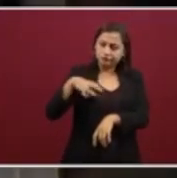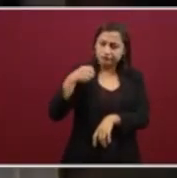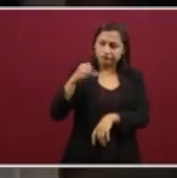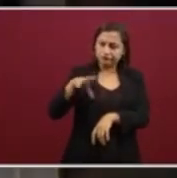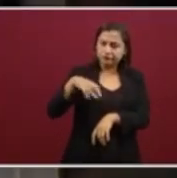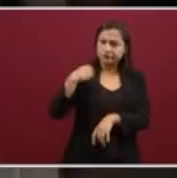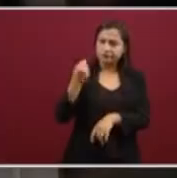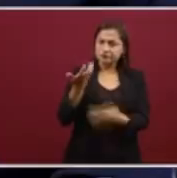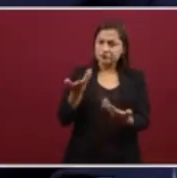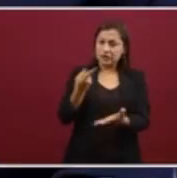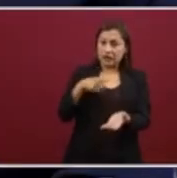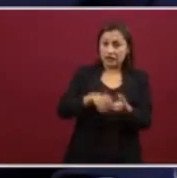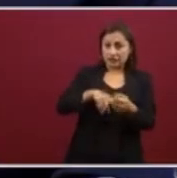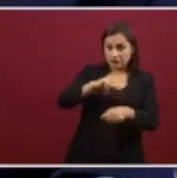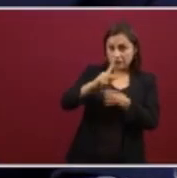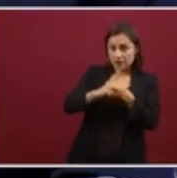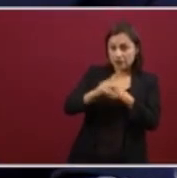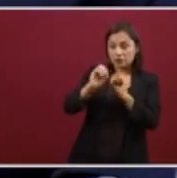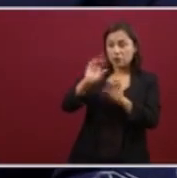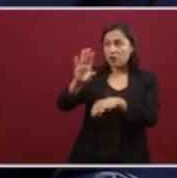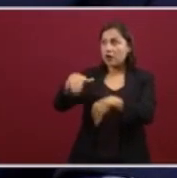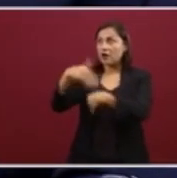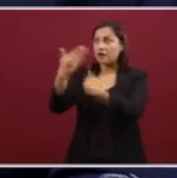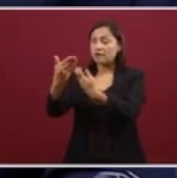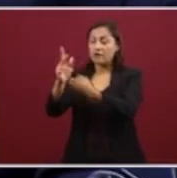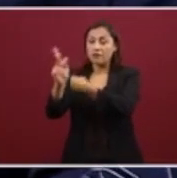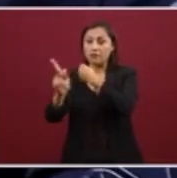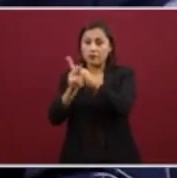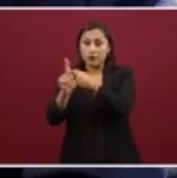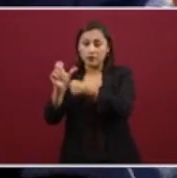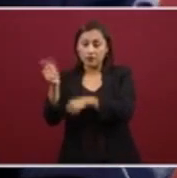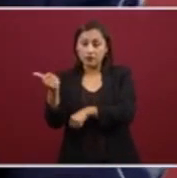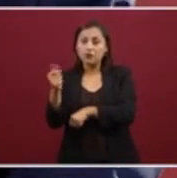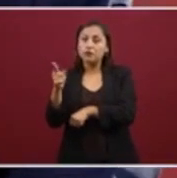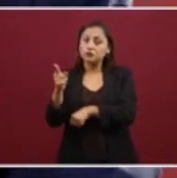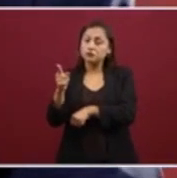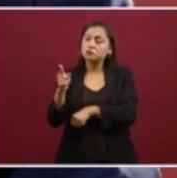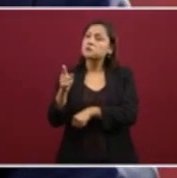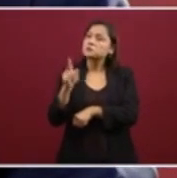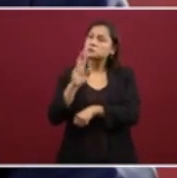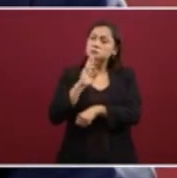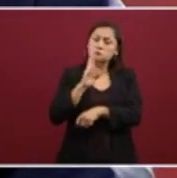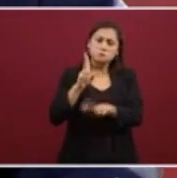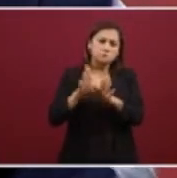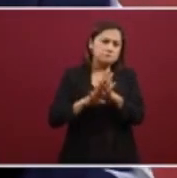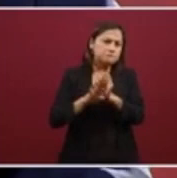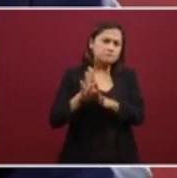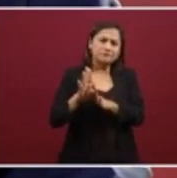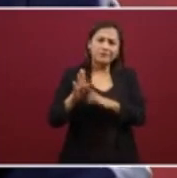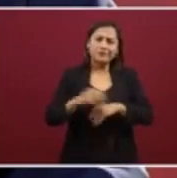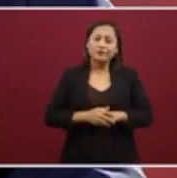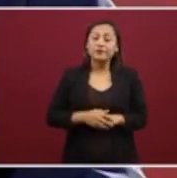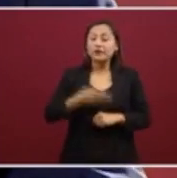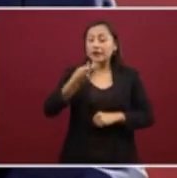internos y externos. Y lo más importante de todo es que